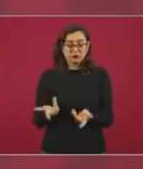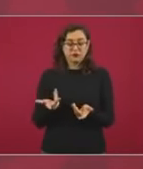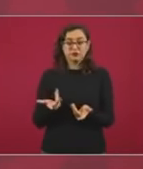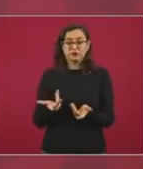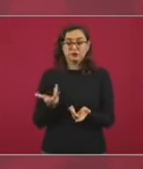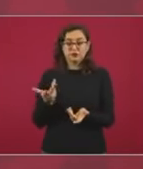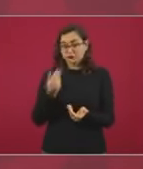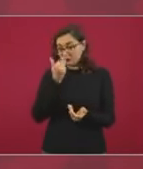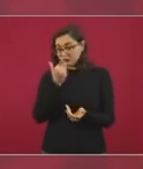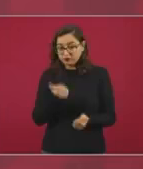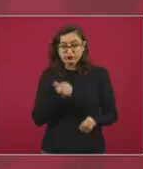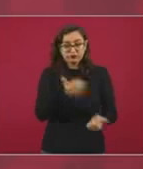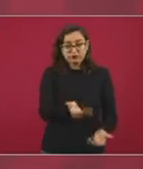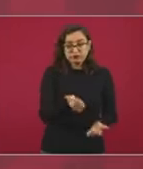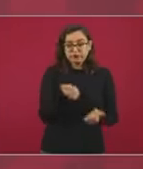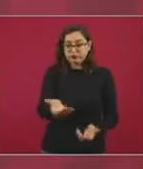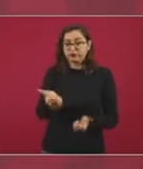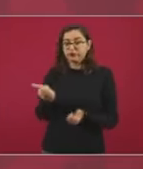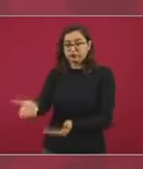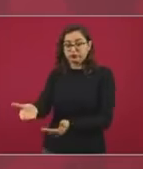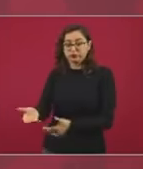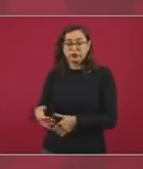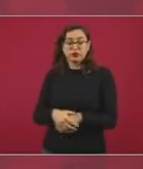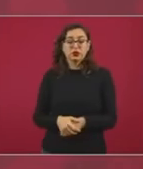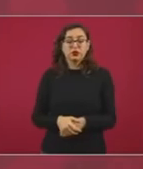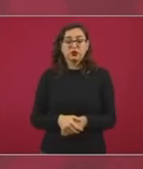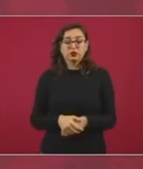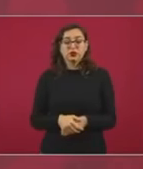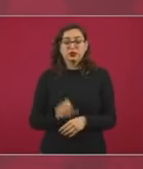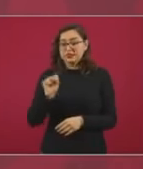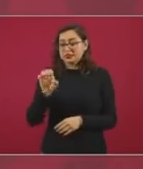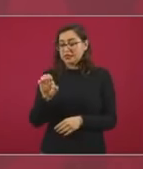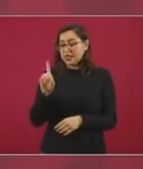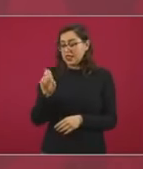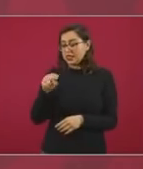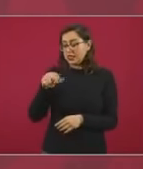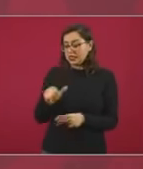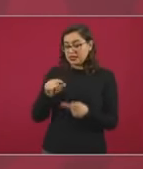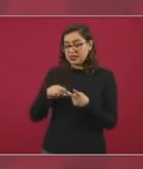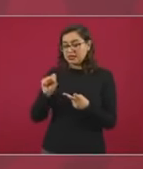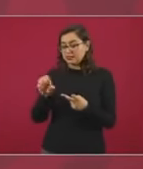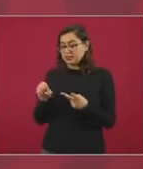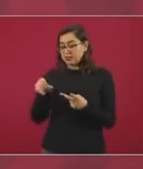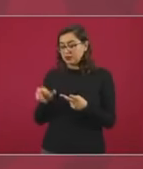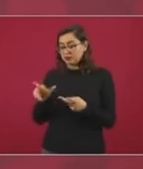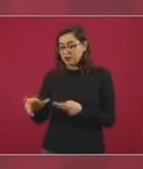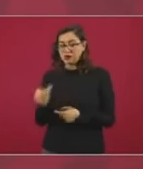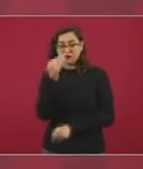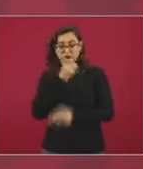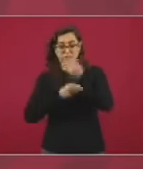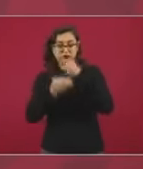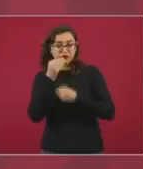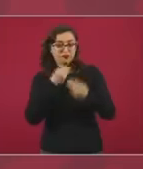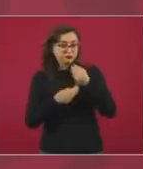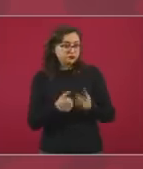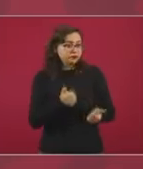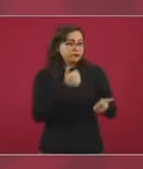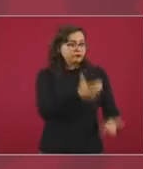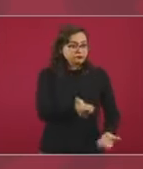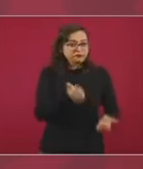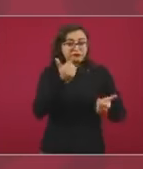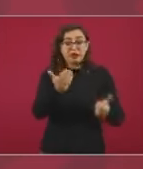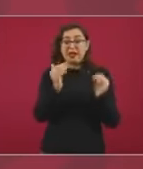entregar despensas, la Secretaría de la Defensa, la Secretaría de Marina entregando casa por